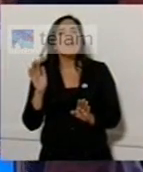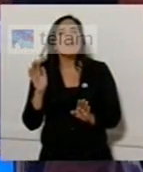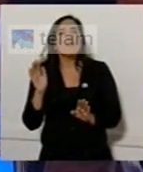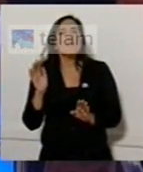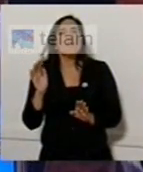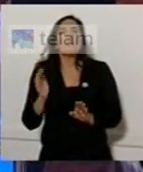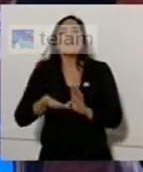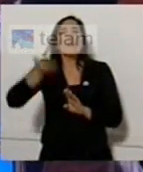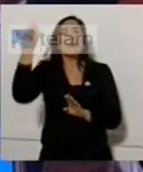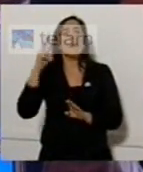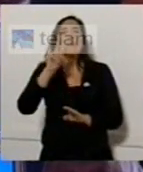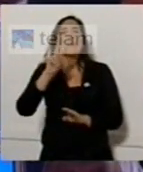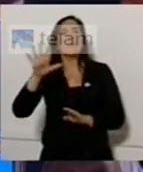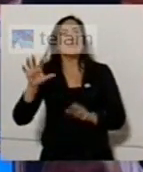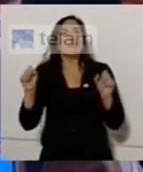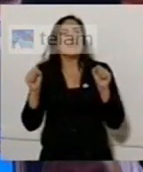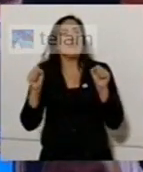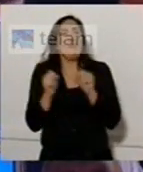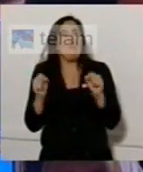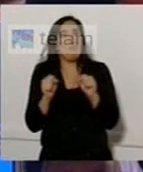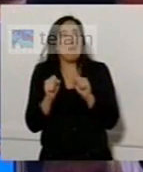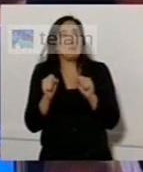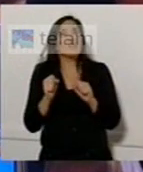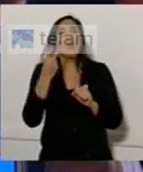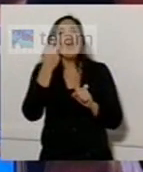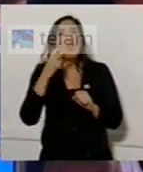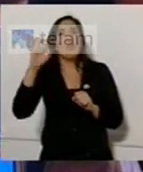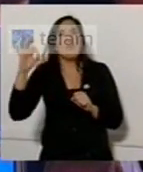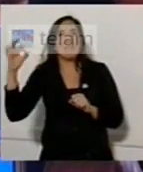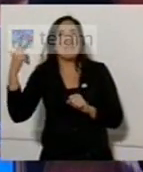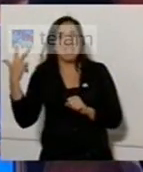aquel 25 de mayo del 2003,